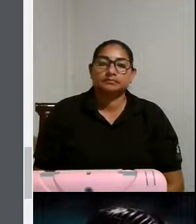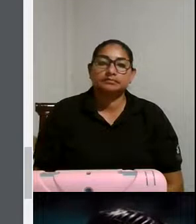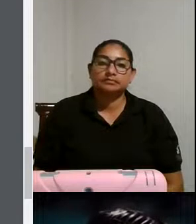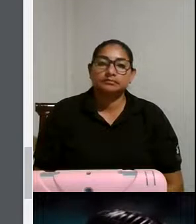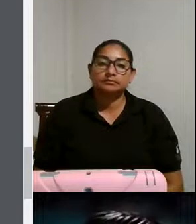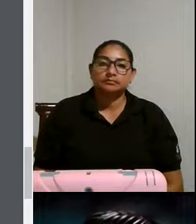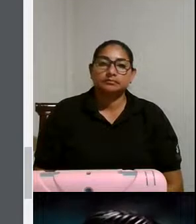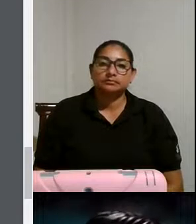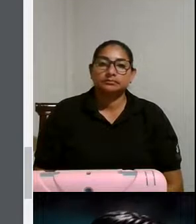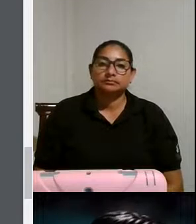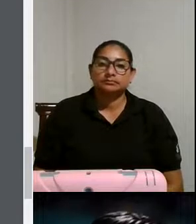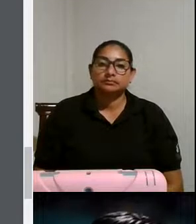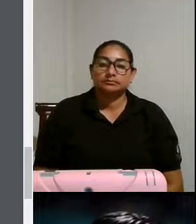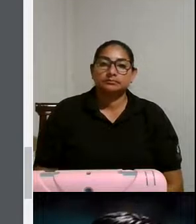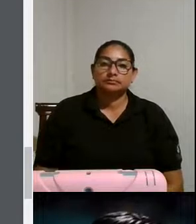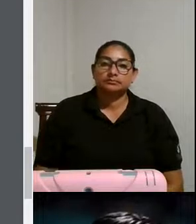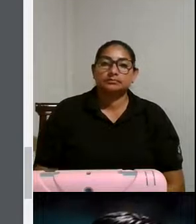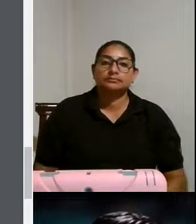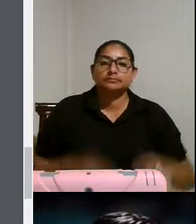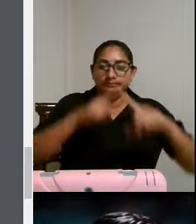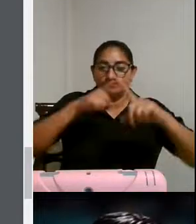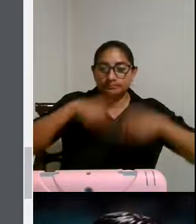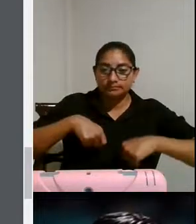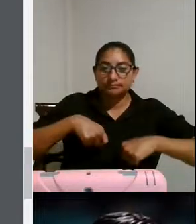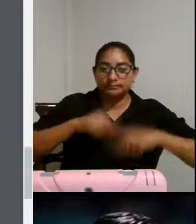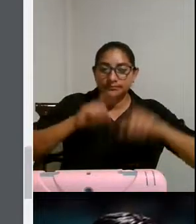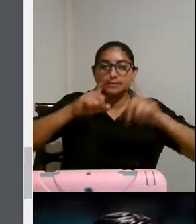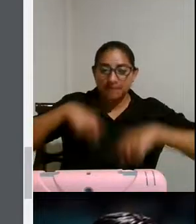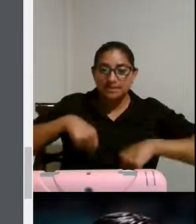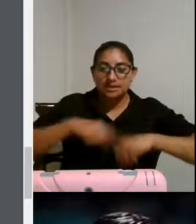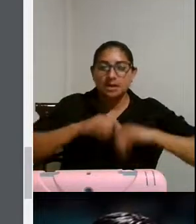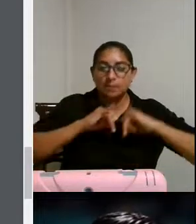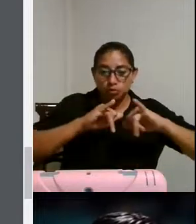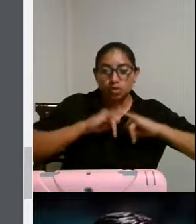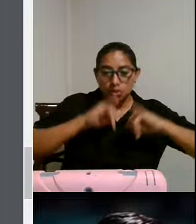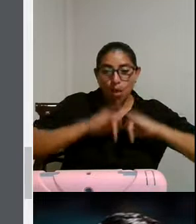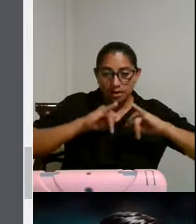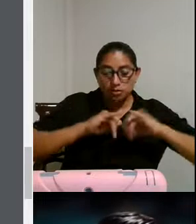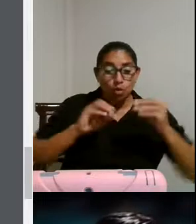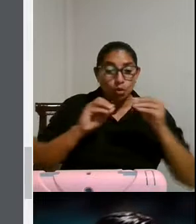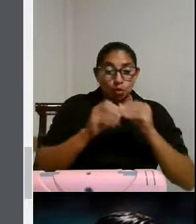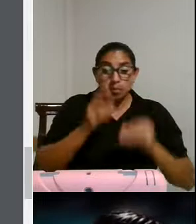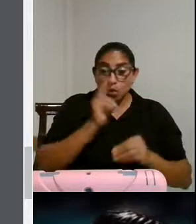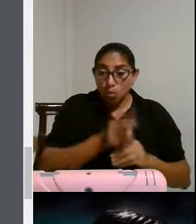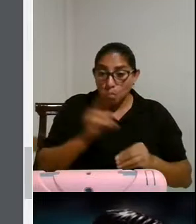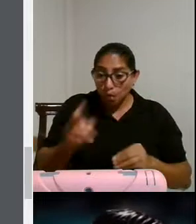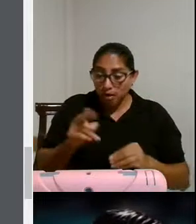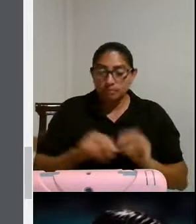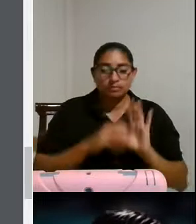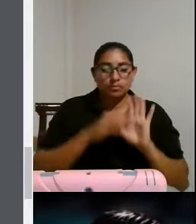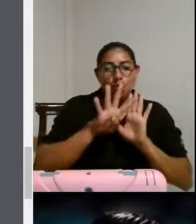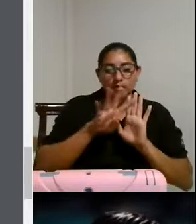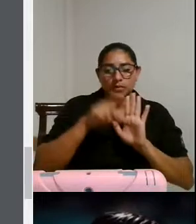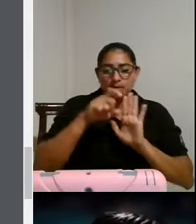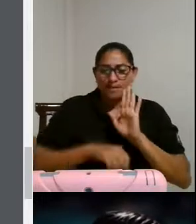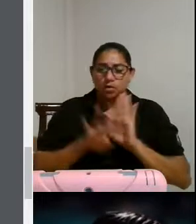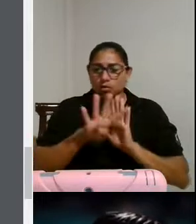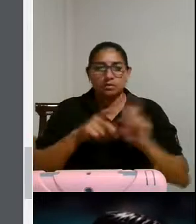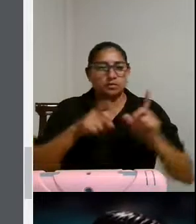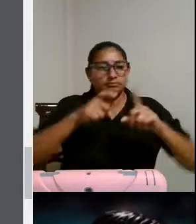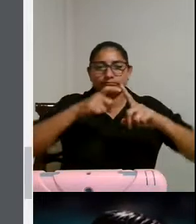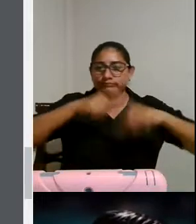a la 2 se eliminan. ¿Ok? 4 menos 4 también se